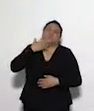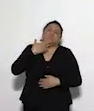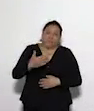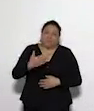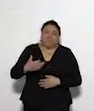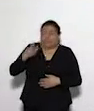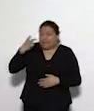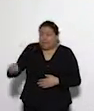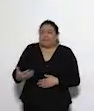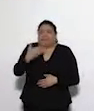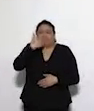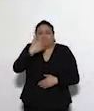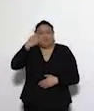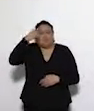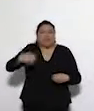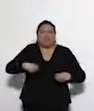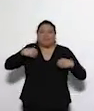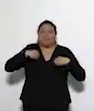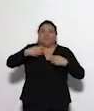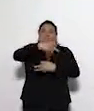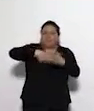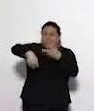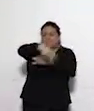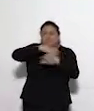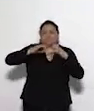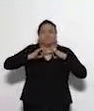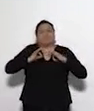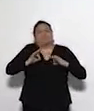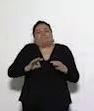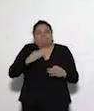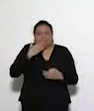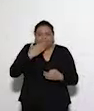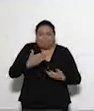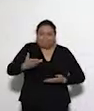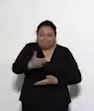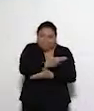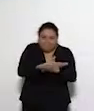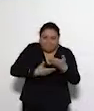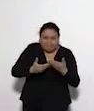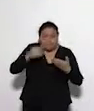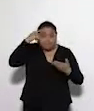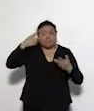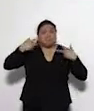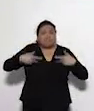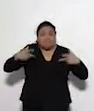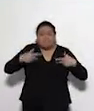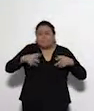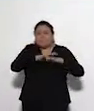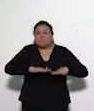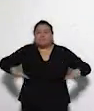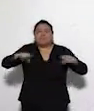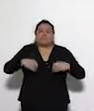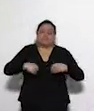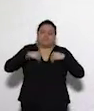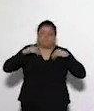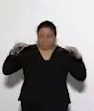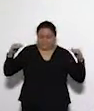estas condiciones para la convivencia social en armonía que permitan a las personas vivir en un contexto de